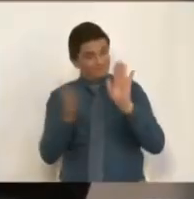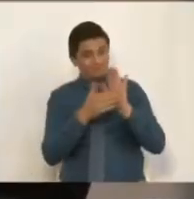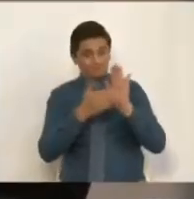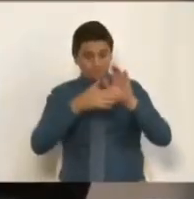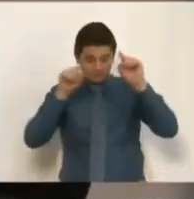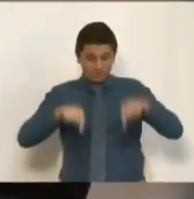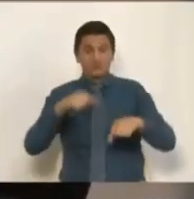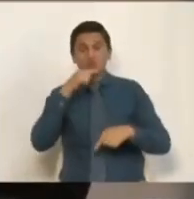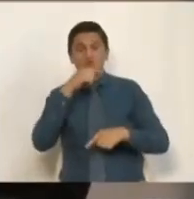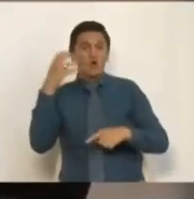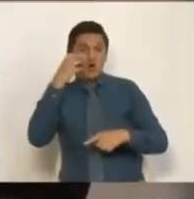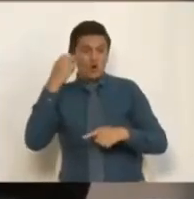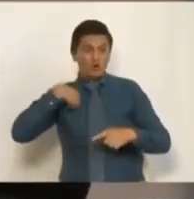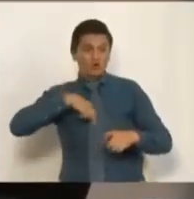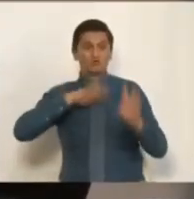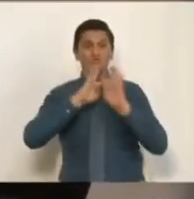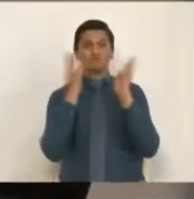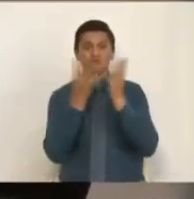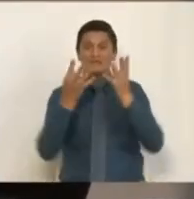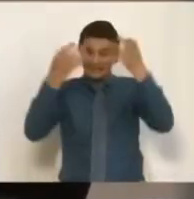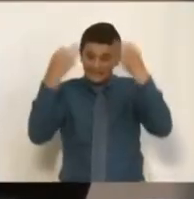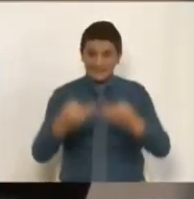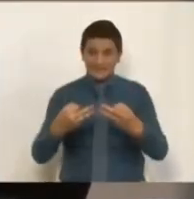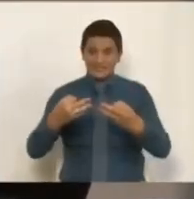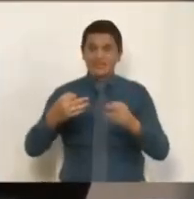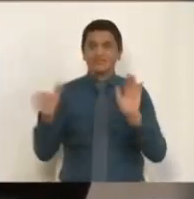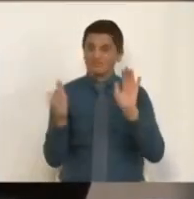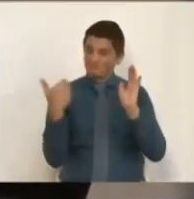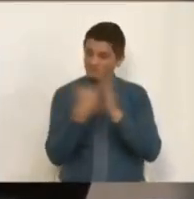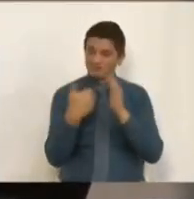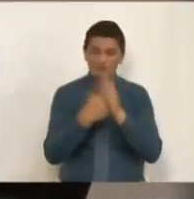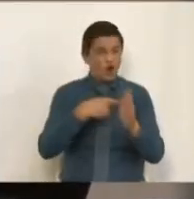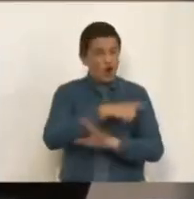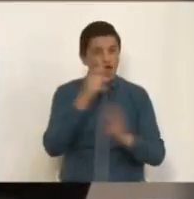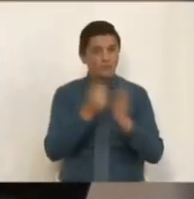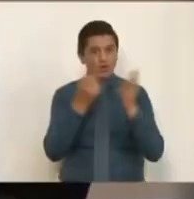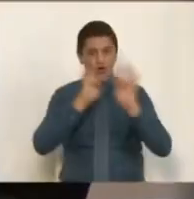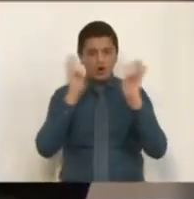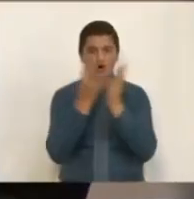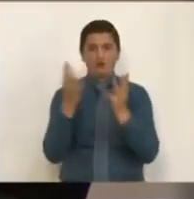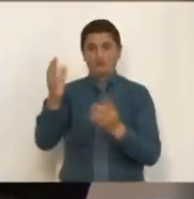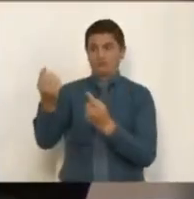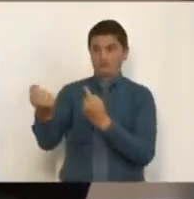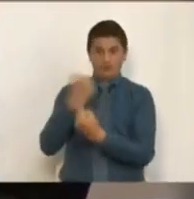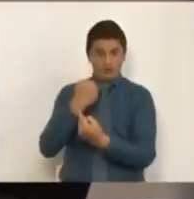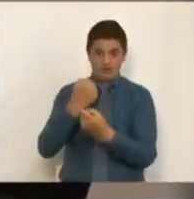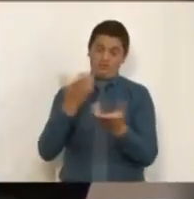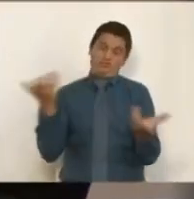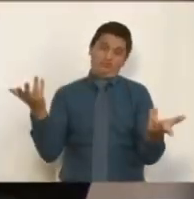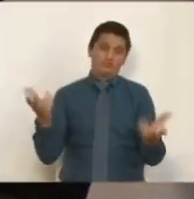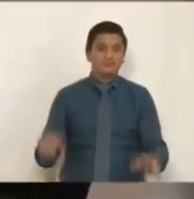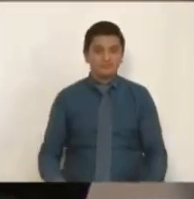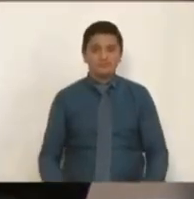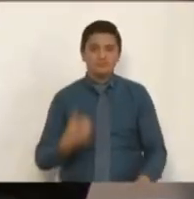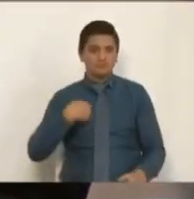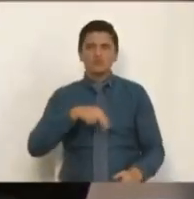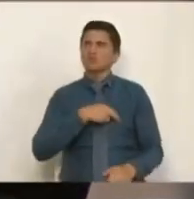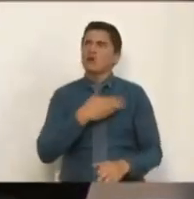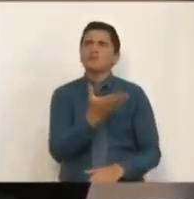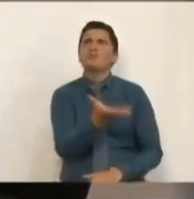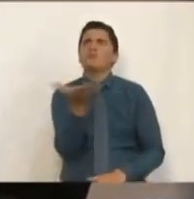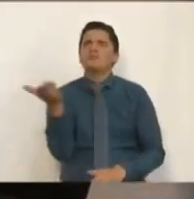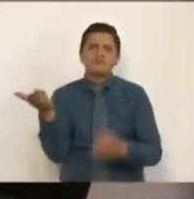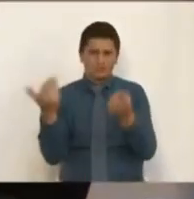en el Senado de la República, no se goza de todas las garantías que debemos gozar. Garantías que no son un regalo. Nosotros no estamos aquí mendigando